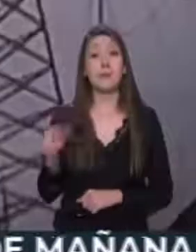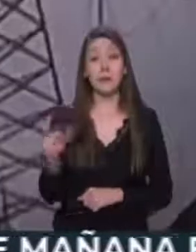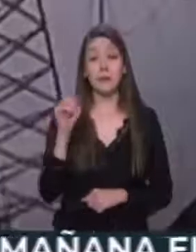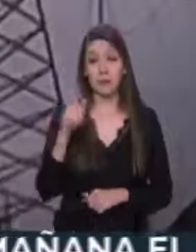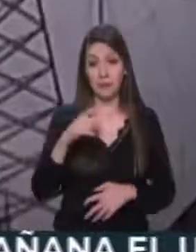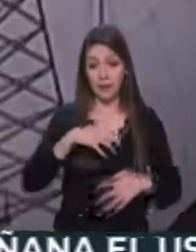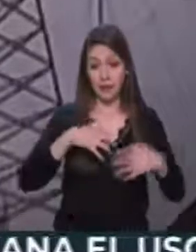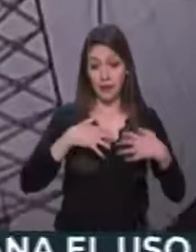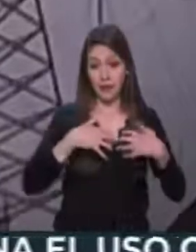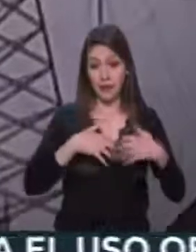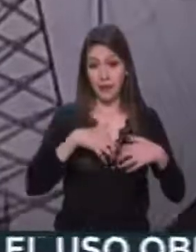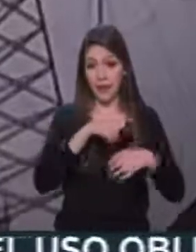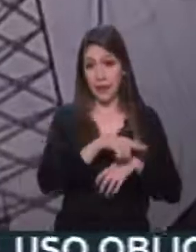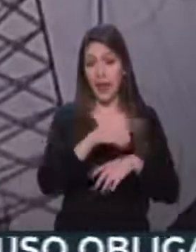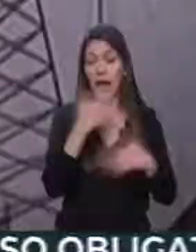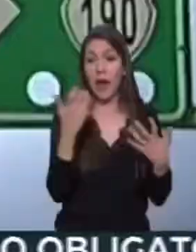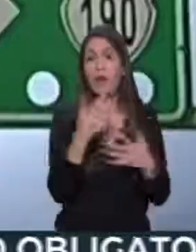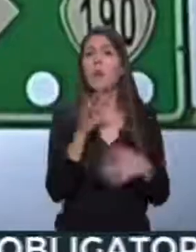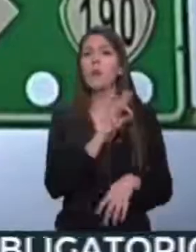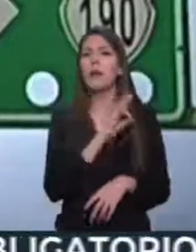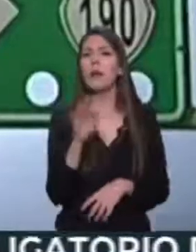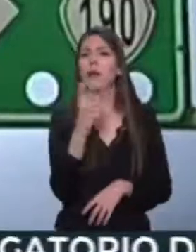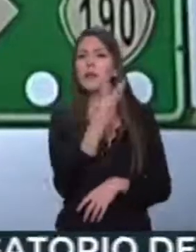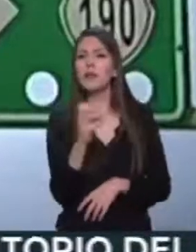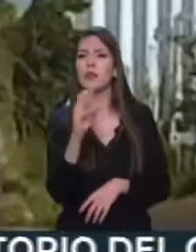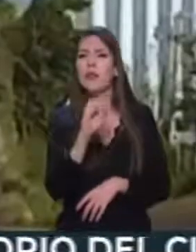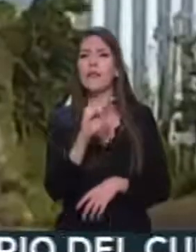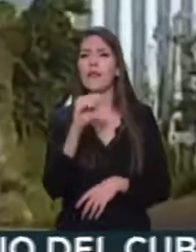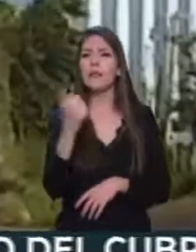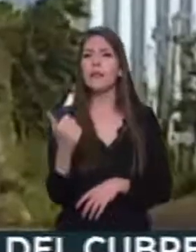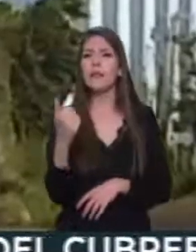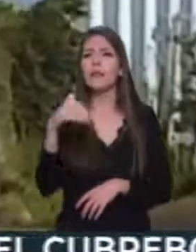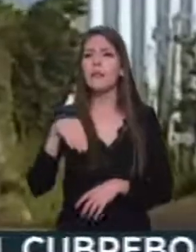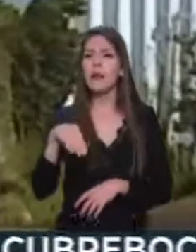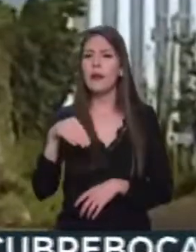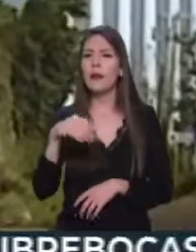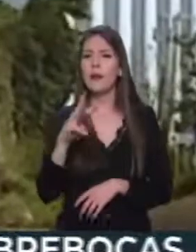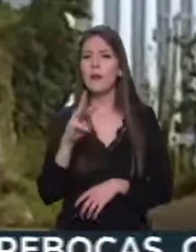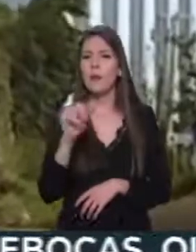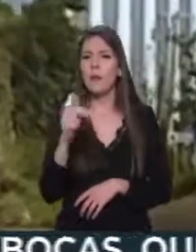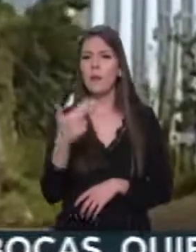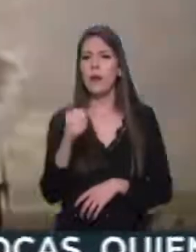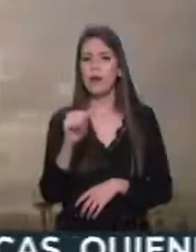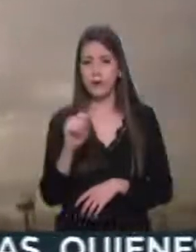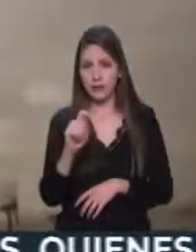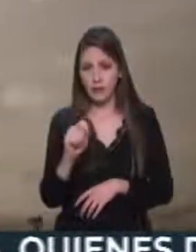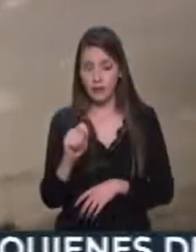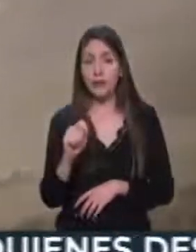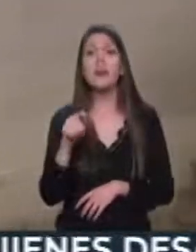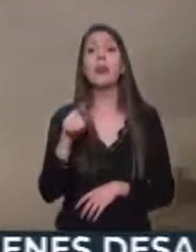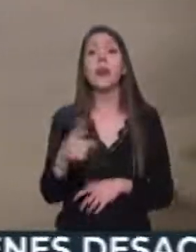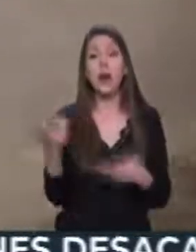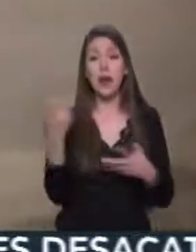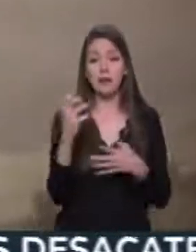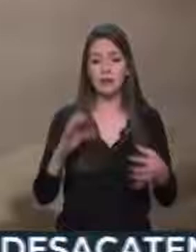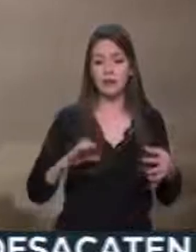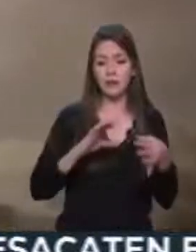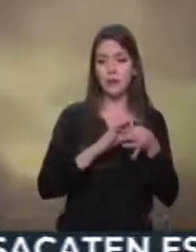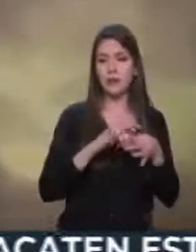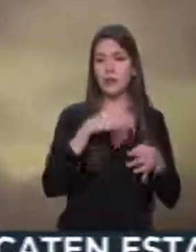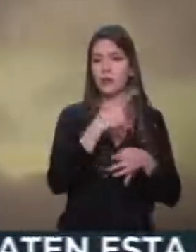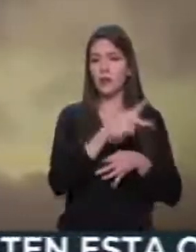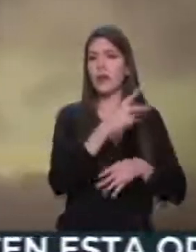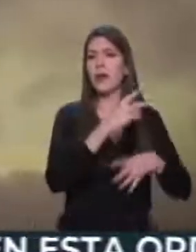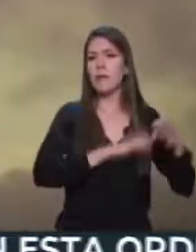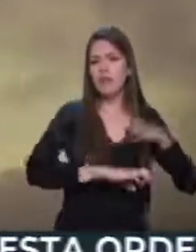de 396 megawatts, energía destinada a empresas asociadas a esta empresa, como